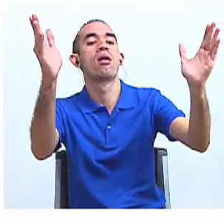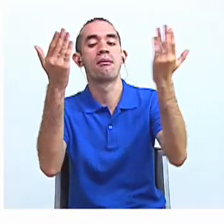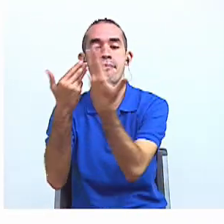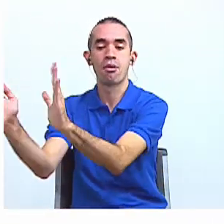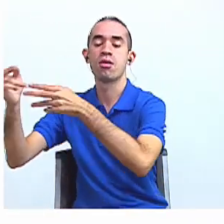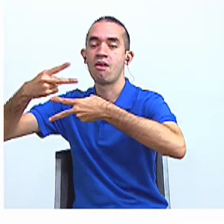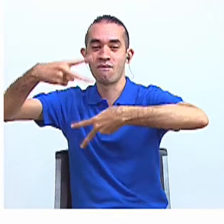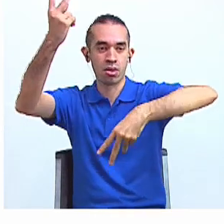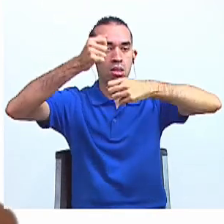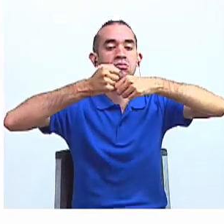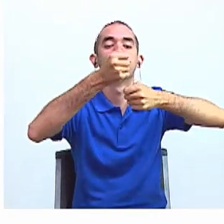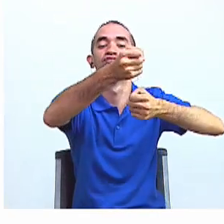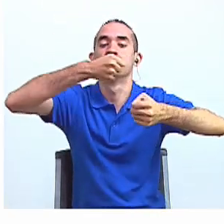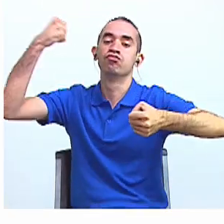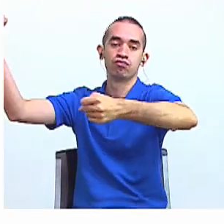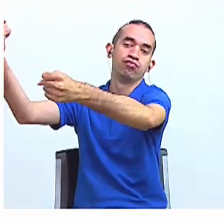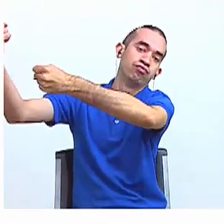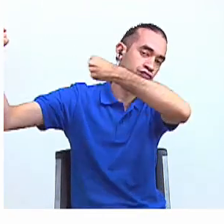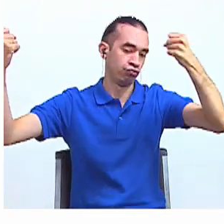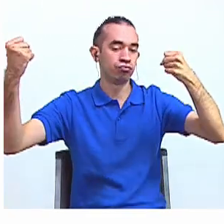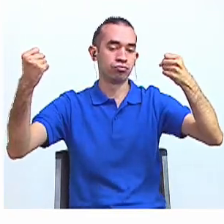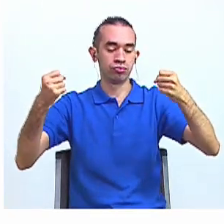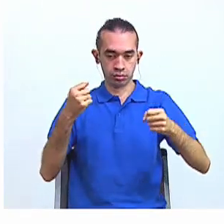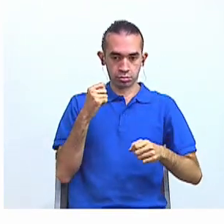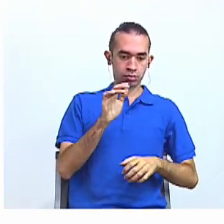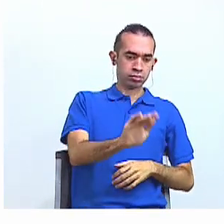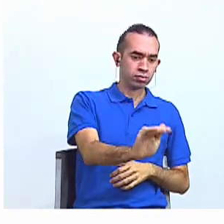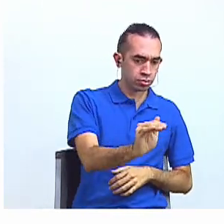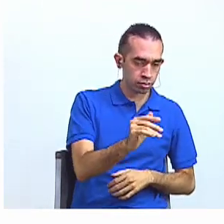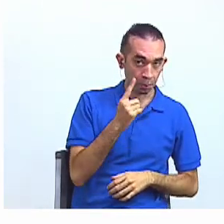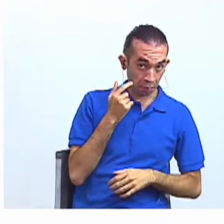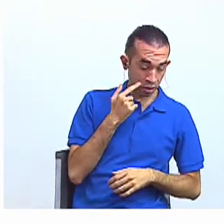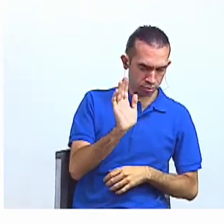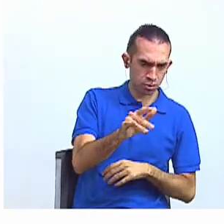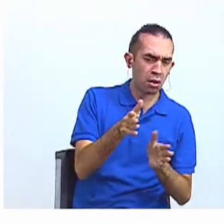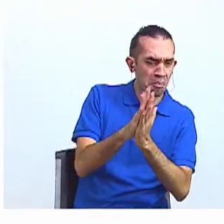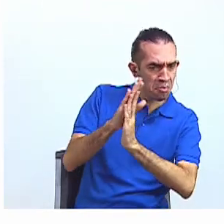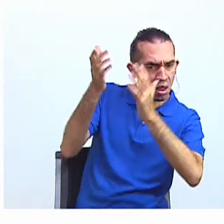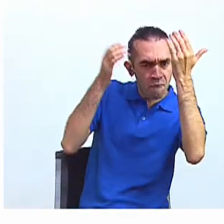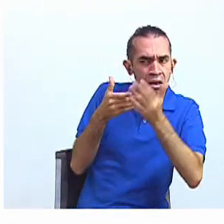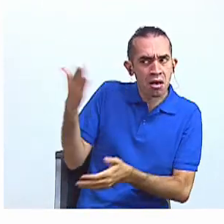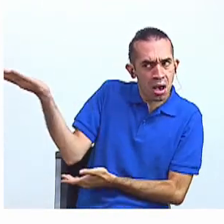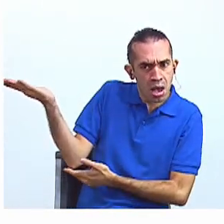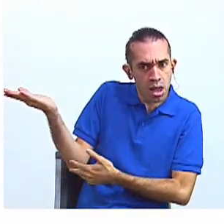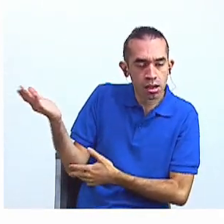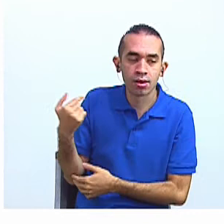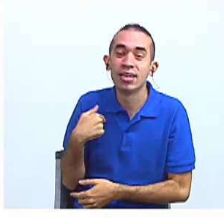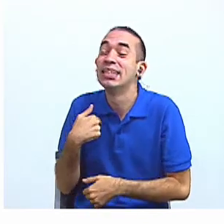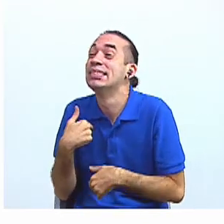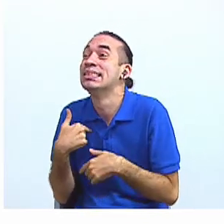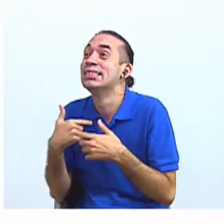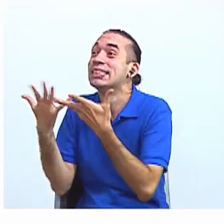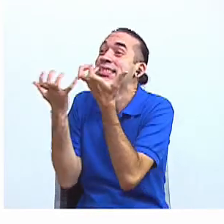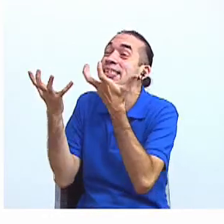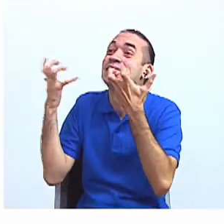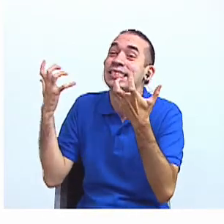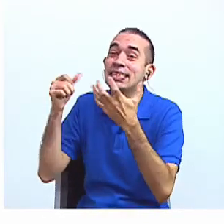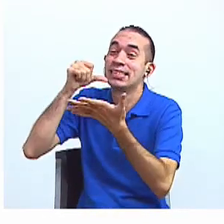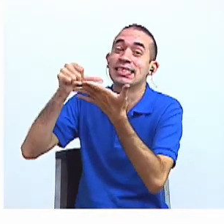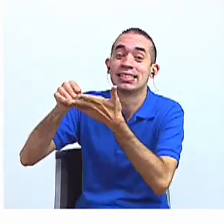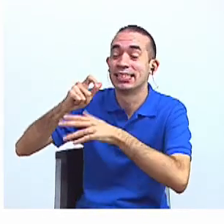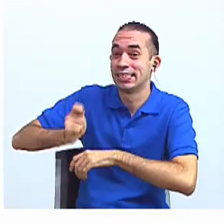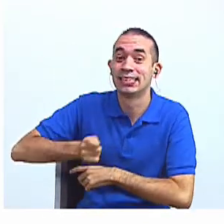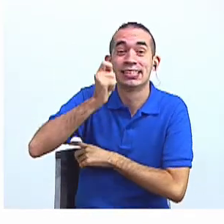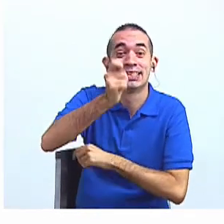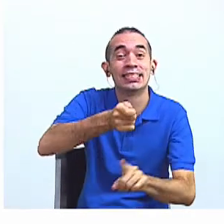abran. Madhav pregunta a su hijo: ¿qué le pedirás al rey? El niño responde que quiere ser cartero para ir de puerta